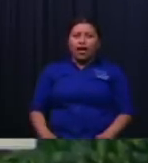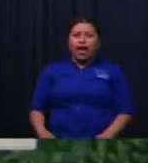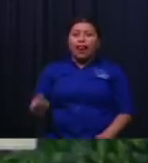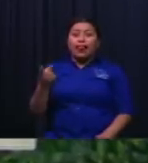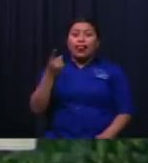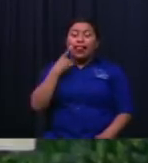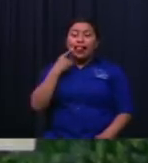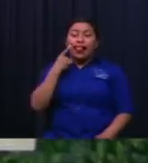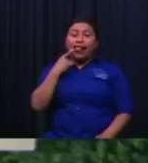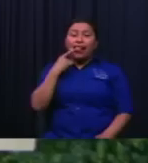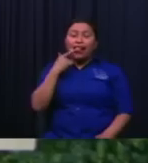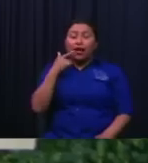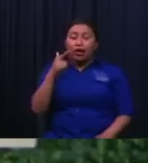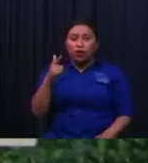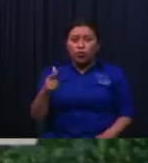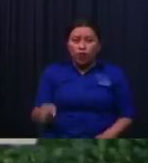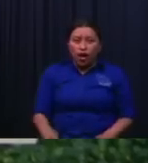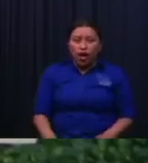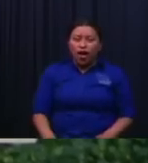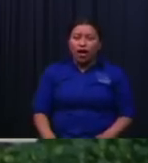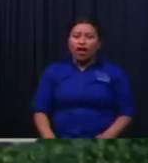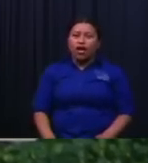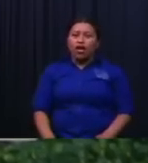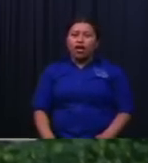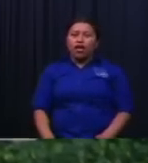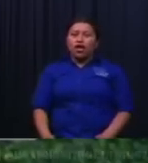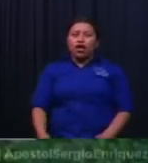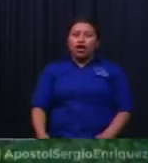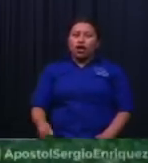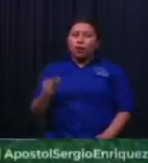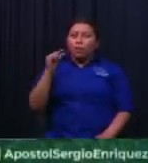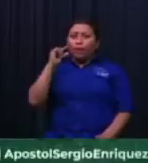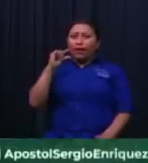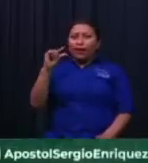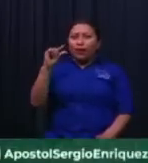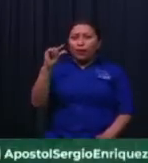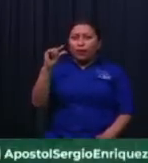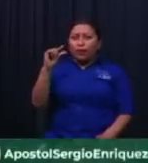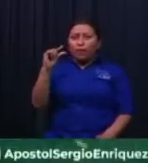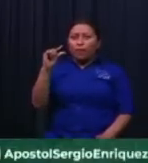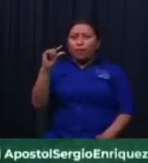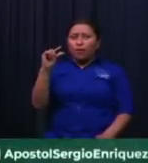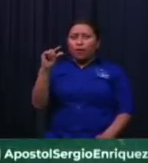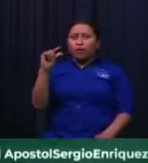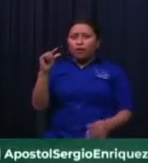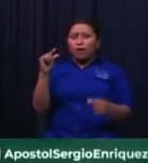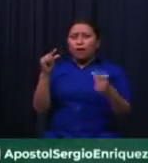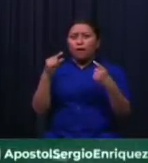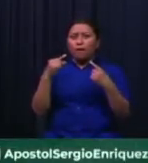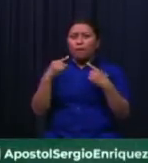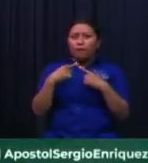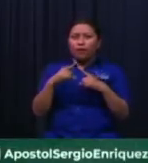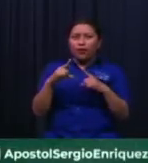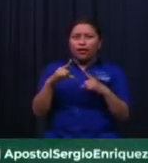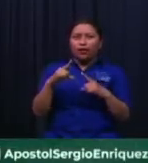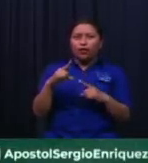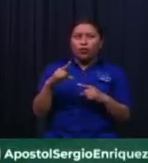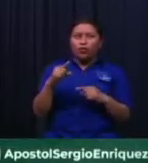lengua es un miembro pequeño y sin embargo se jacta de grandes